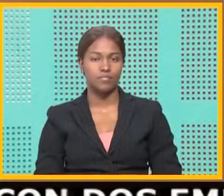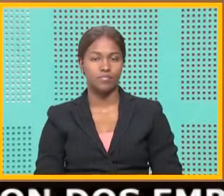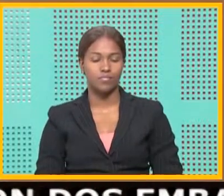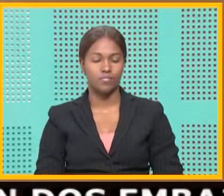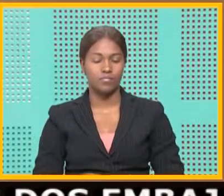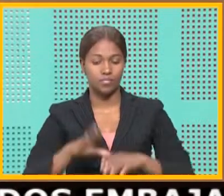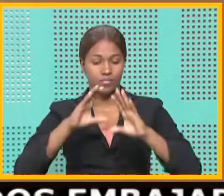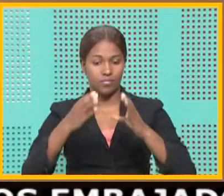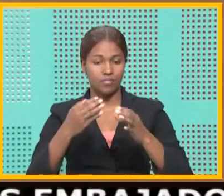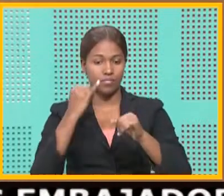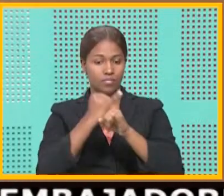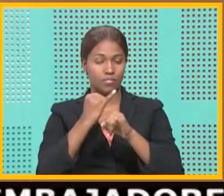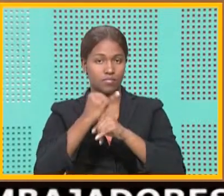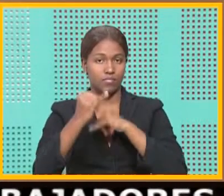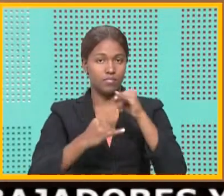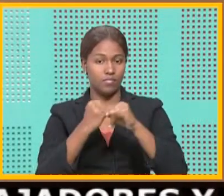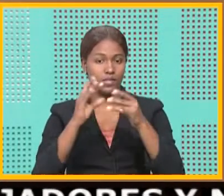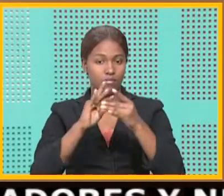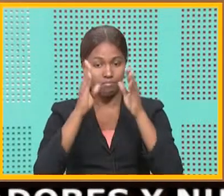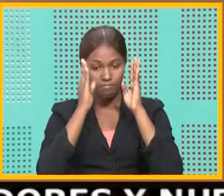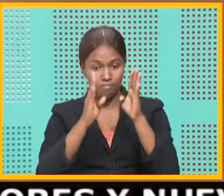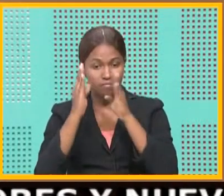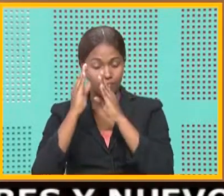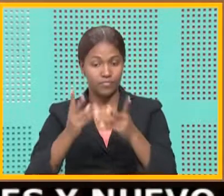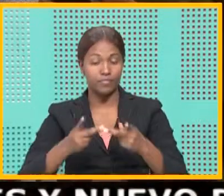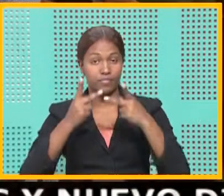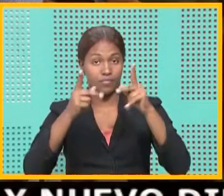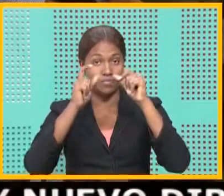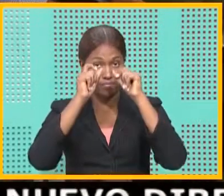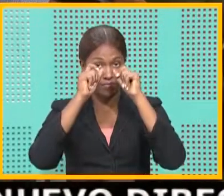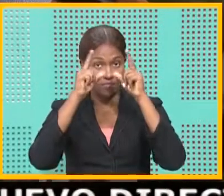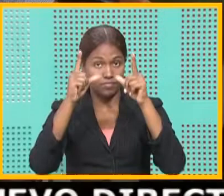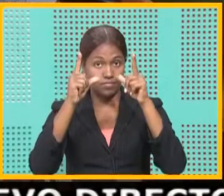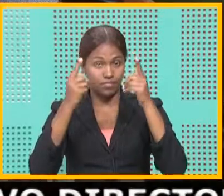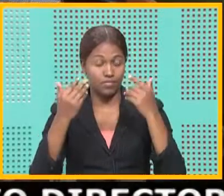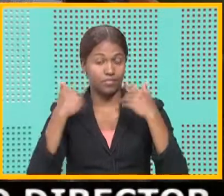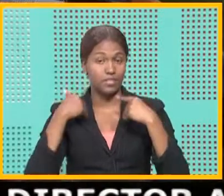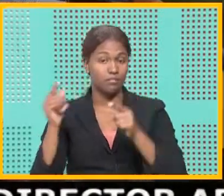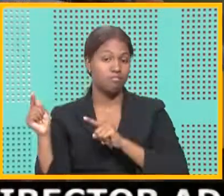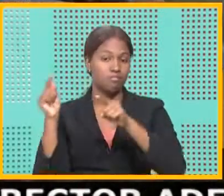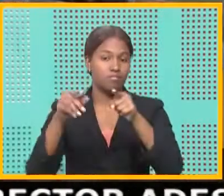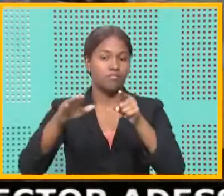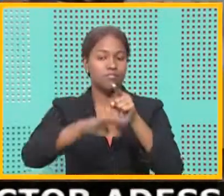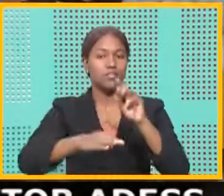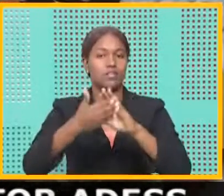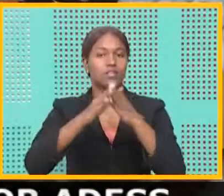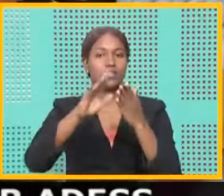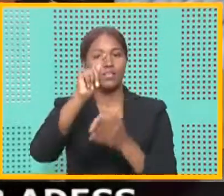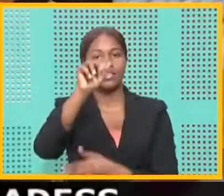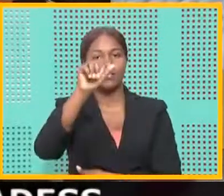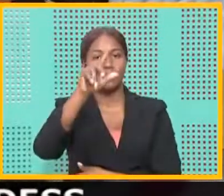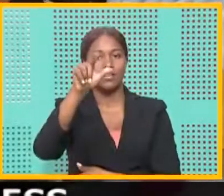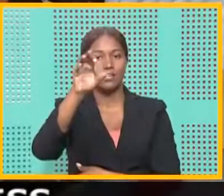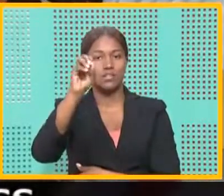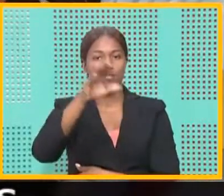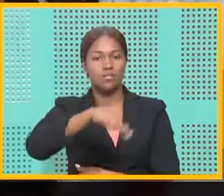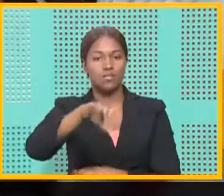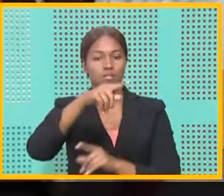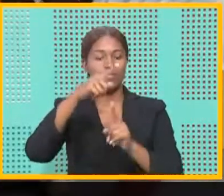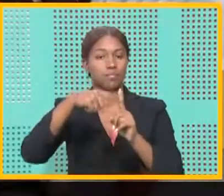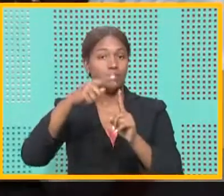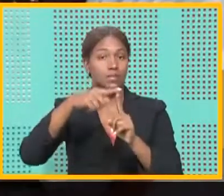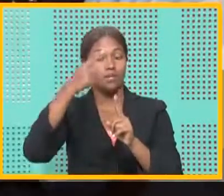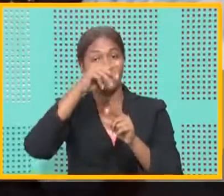Y la Comisión Interinstitucional de Seguimiento a las Visitas Sorpresa regresó a la comunidad del Tablazo en la provincia de San Cristóbal